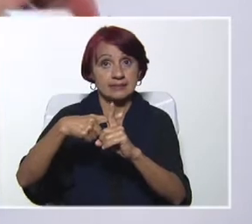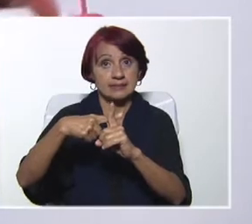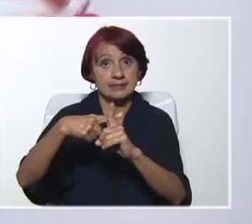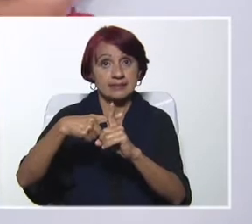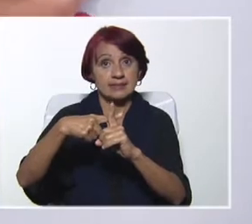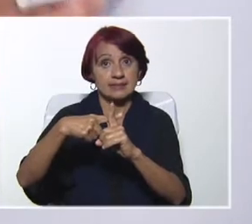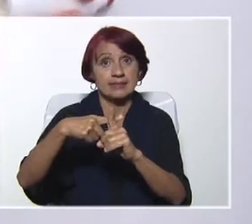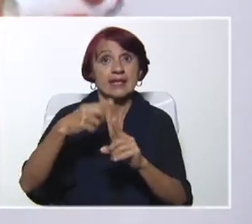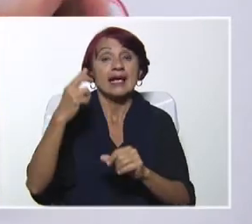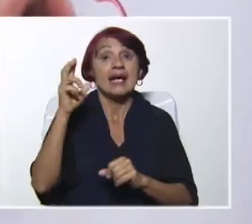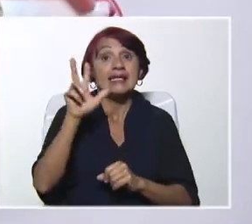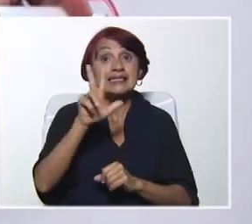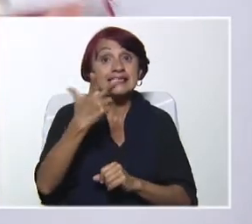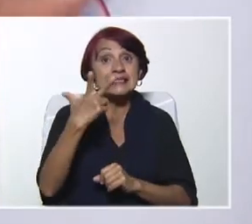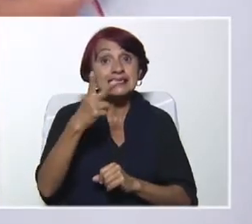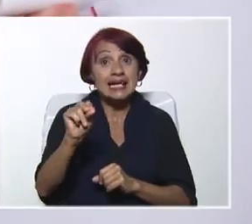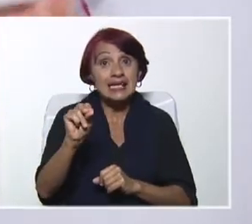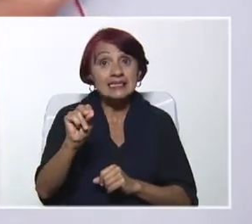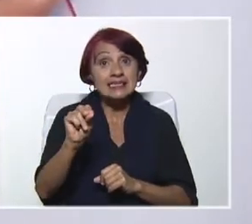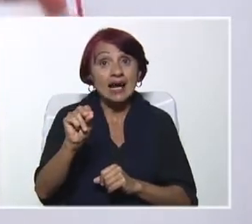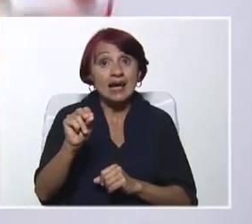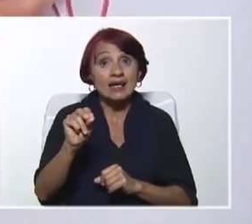más 30